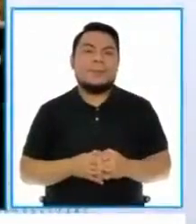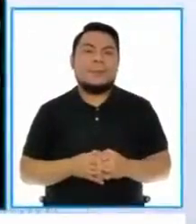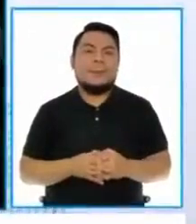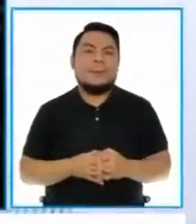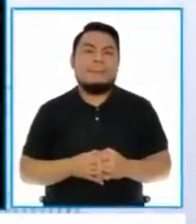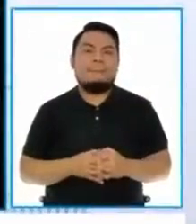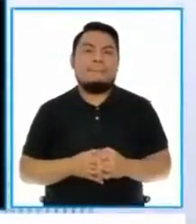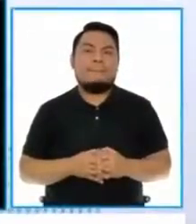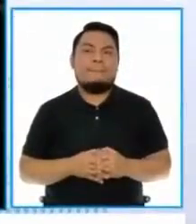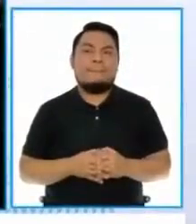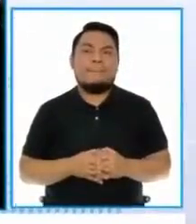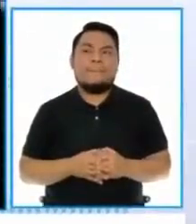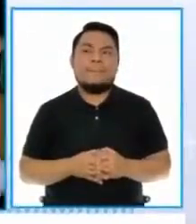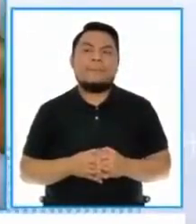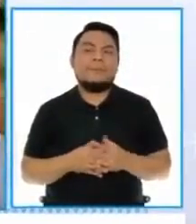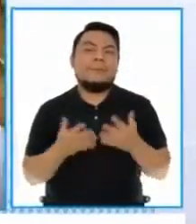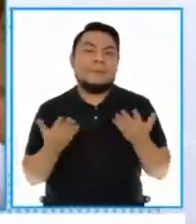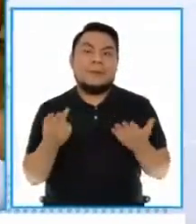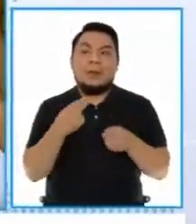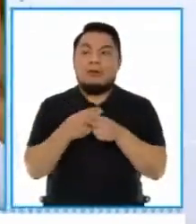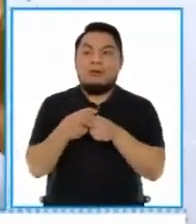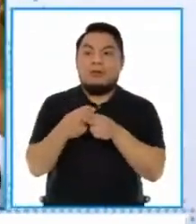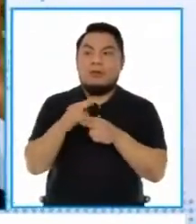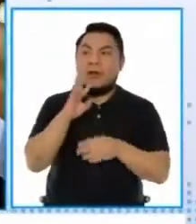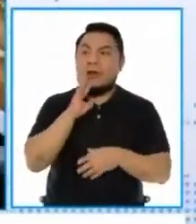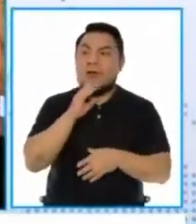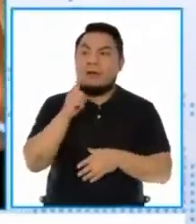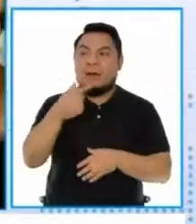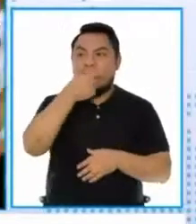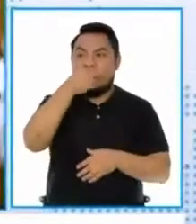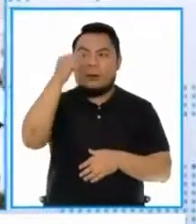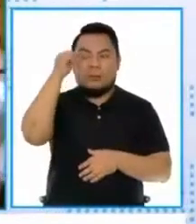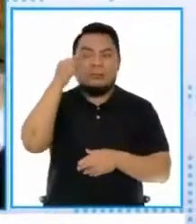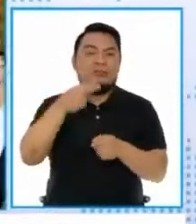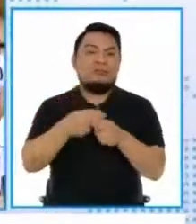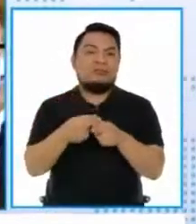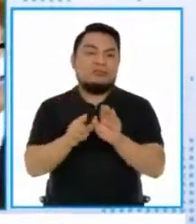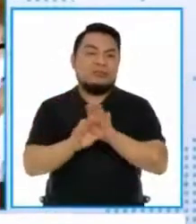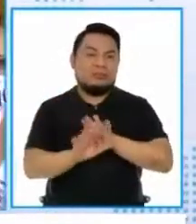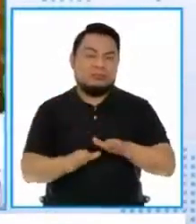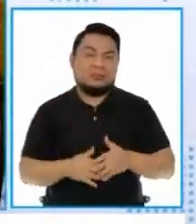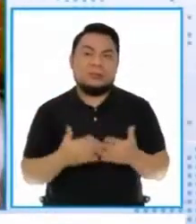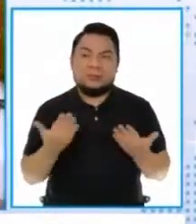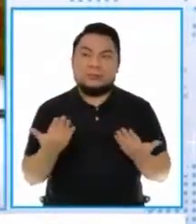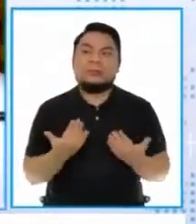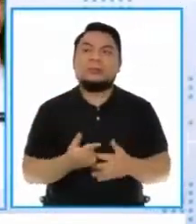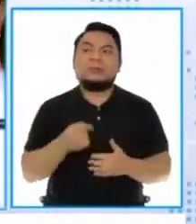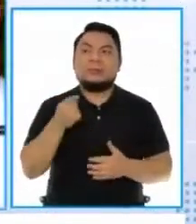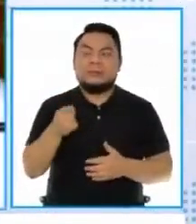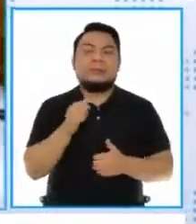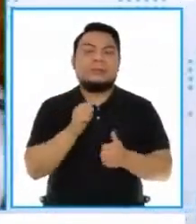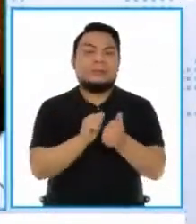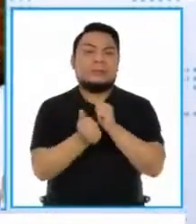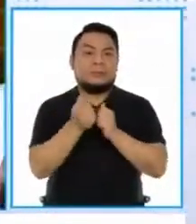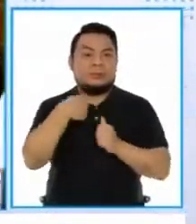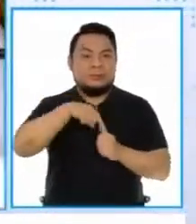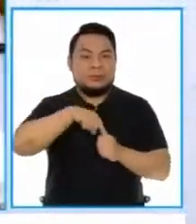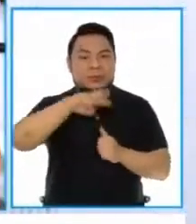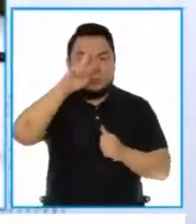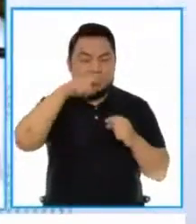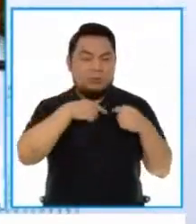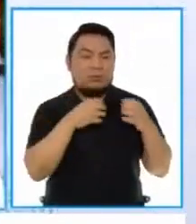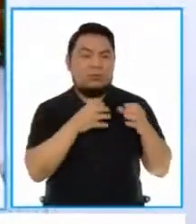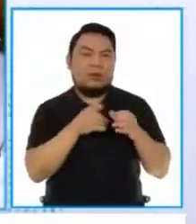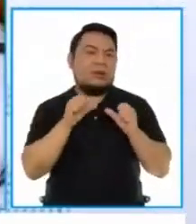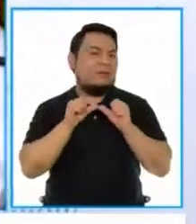Bueno, Enrique, Carla, han sido breves palabras del expresidente Martín Vizcarra y ahora candidato al Congreso por Somos Perú. Vamos a escuchar al